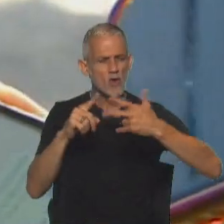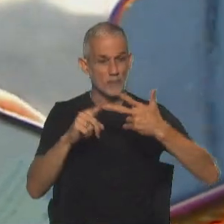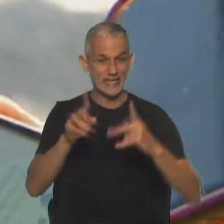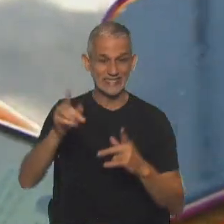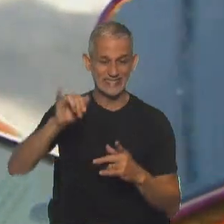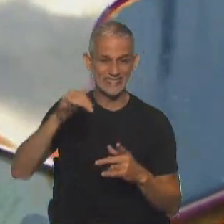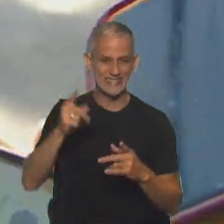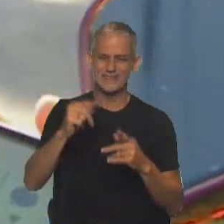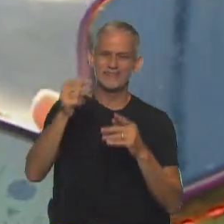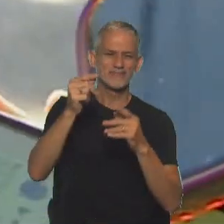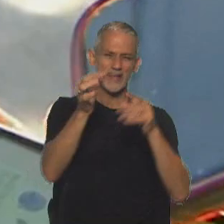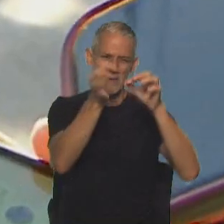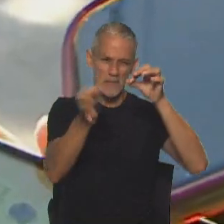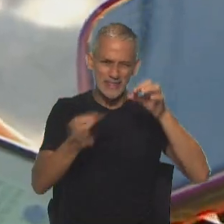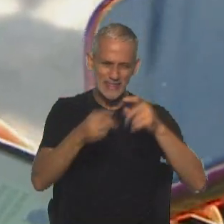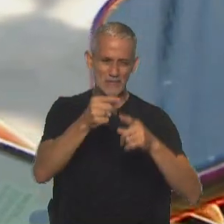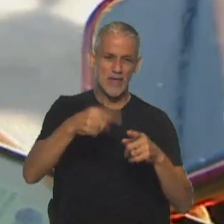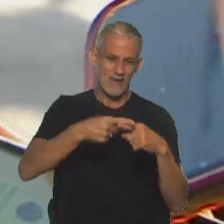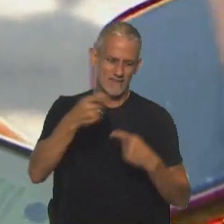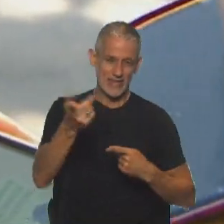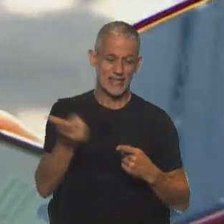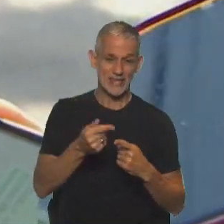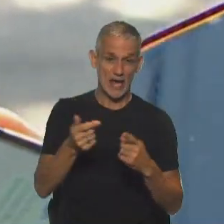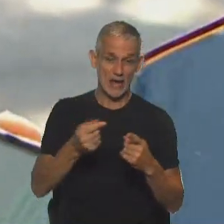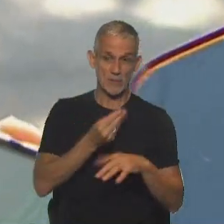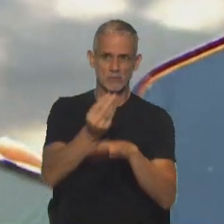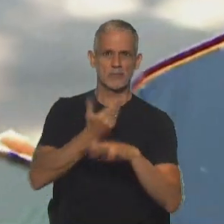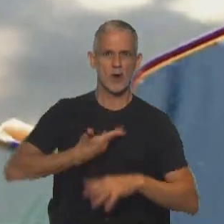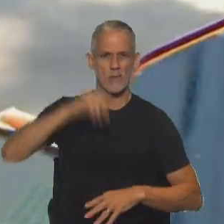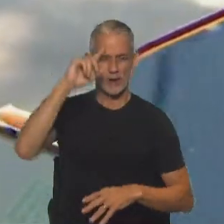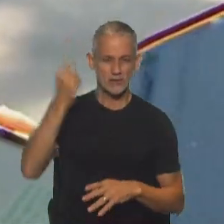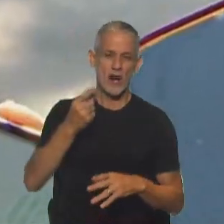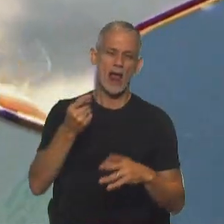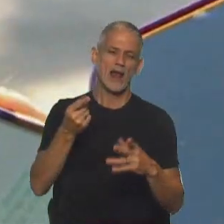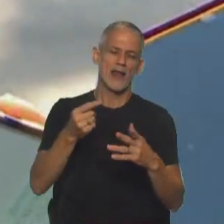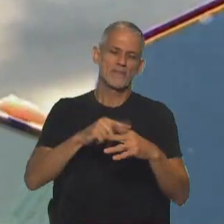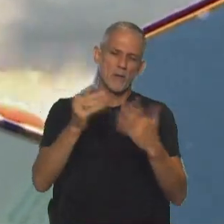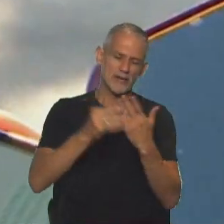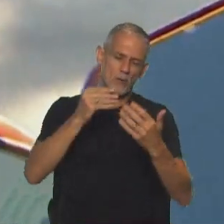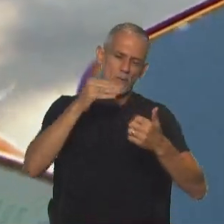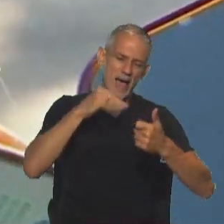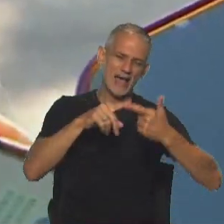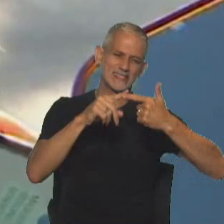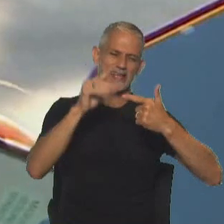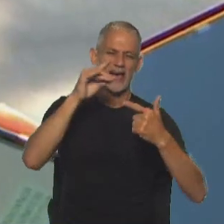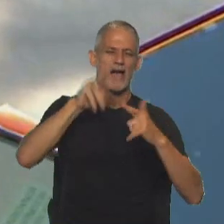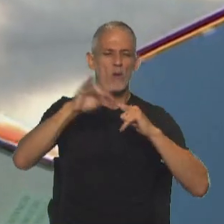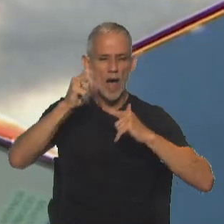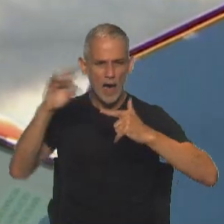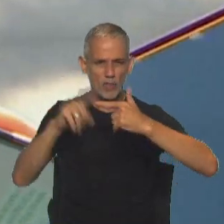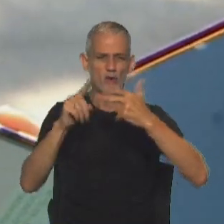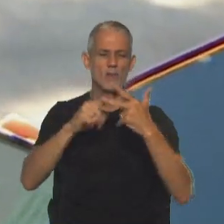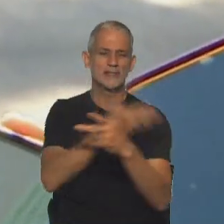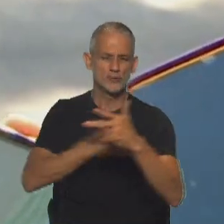en la vendimia en representación del gobierno nacional con el ministro de Pedro, con el ministro Massa, con la presencia del embajador en Brasil,